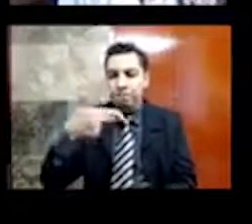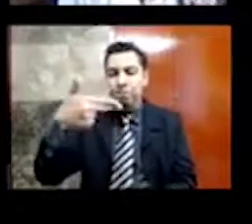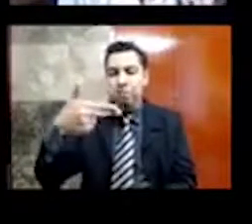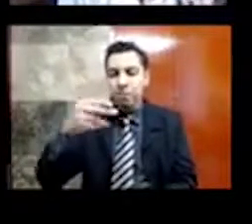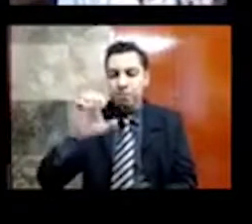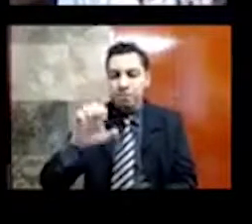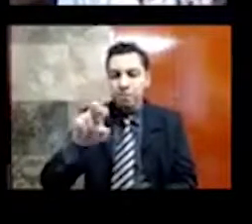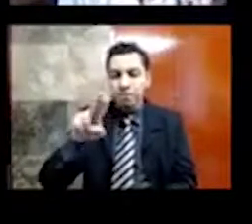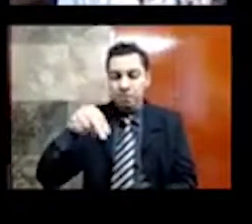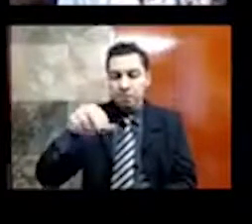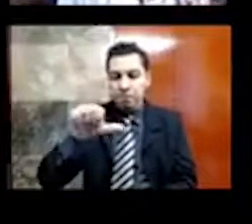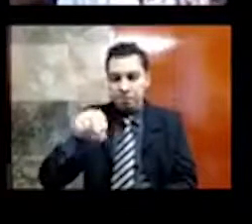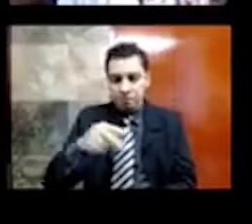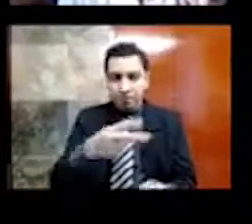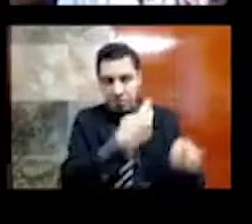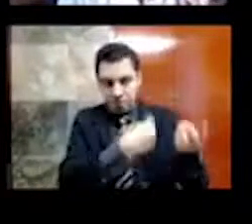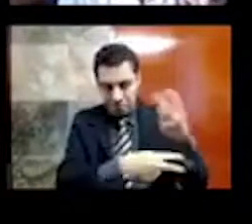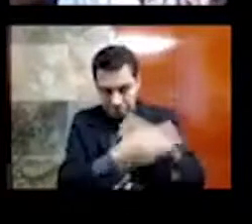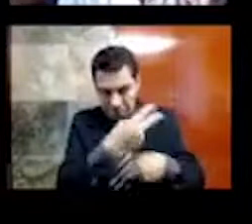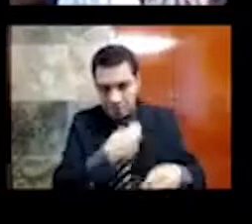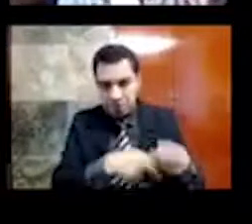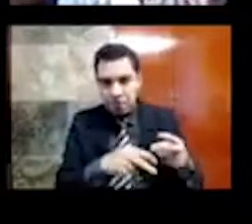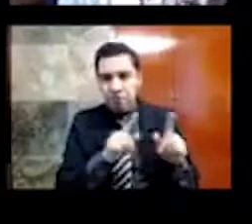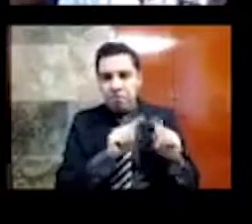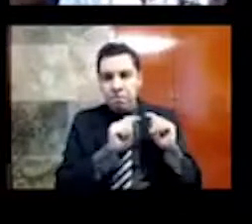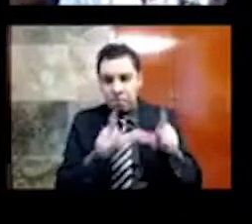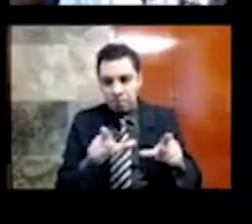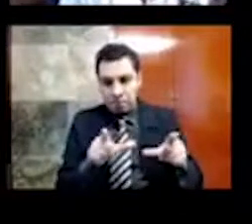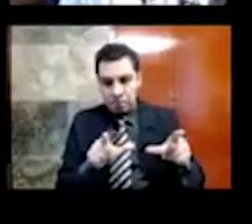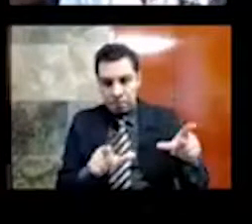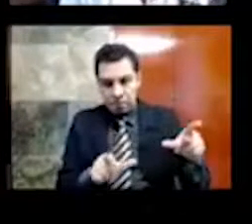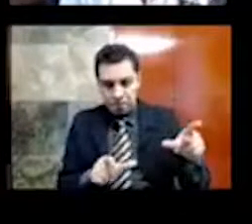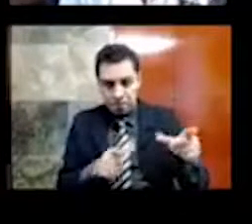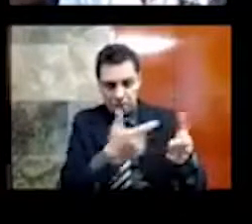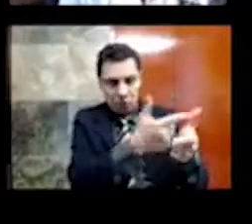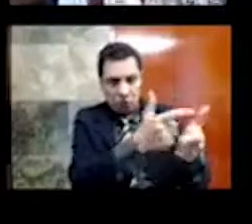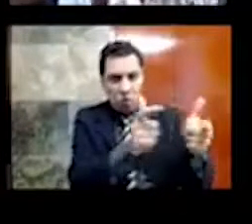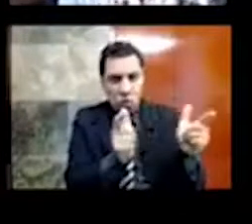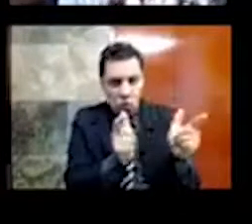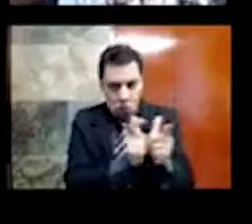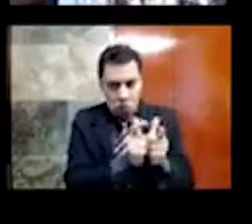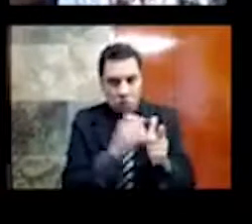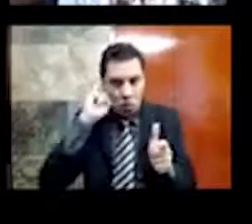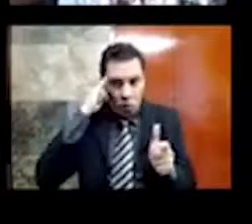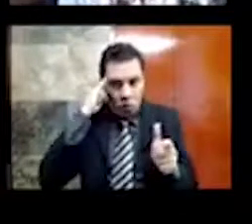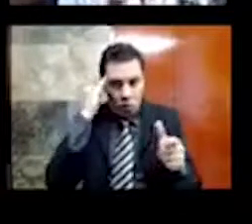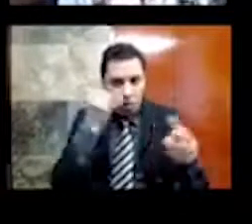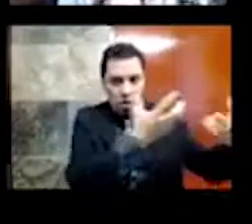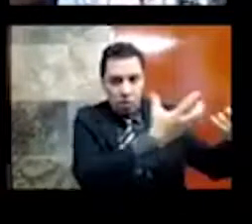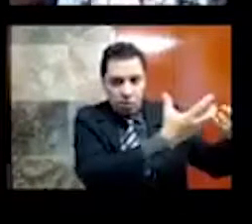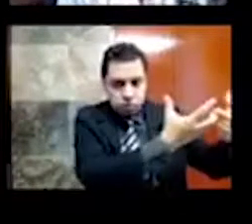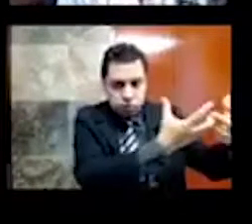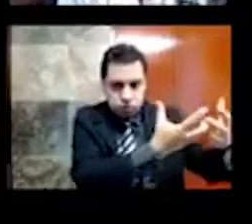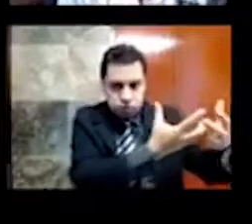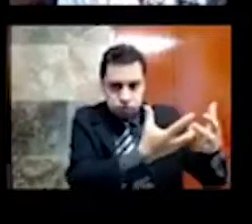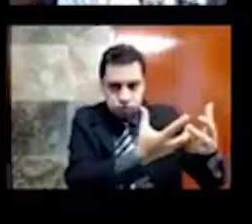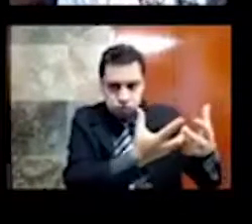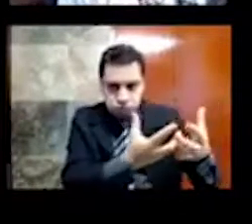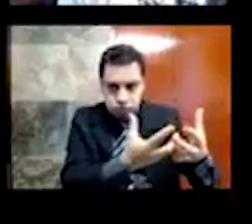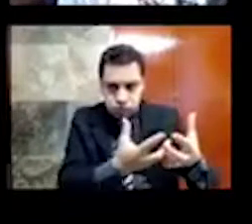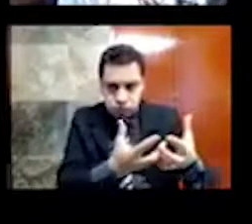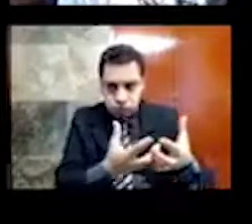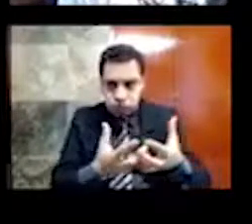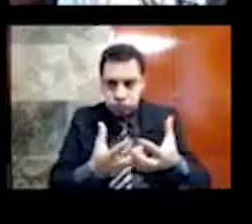Tlaxcala, viene de Zempoala, con zempoaltecas, pues con indígenas zempoaltecas, y amaga Tlaxcala, porque el camino lógico